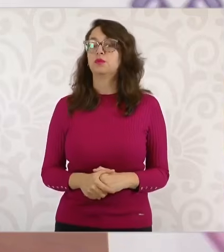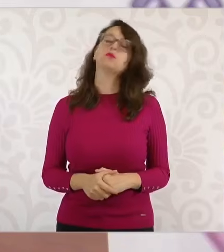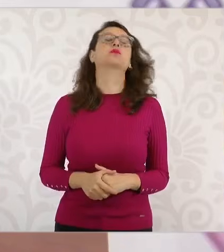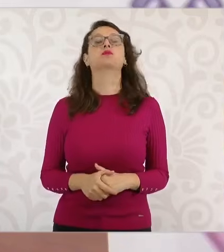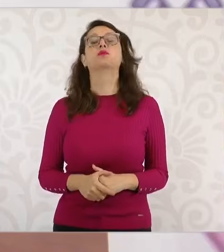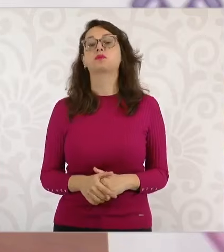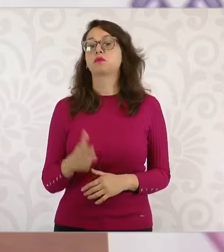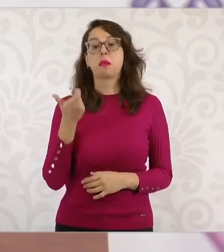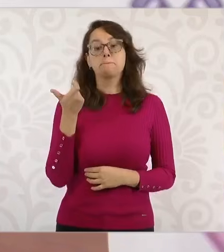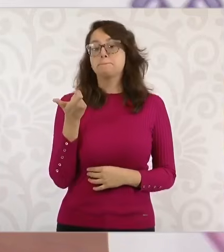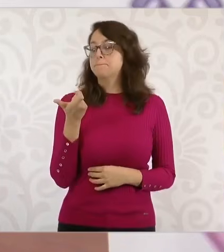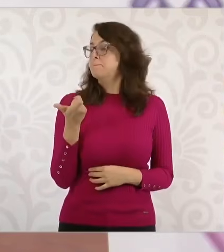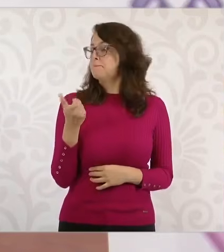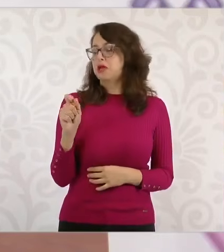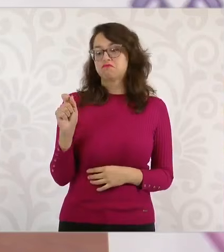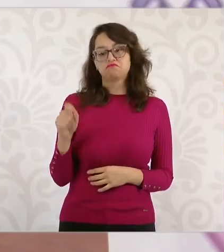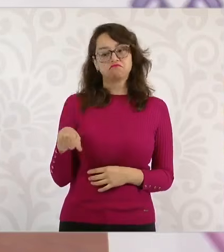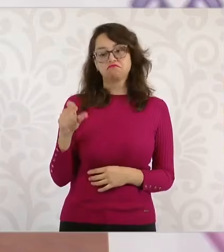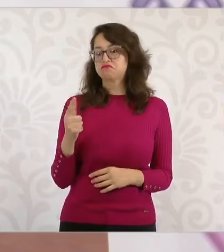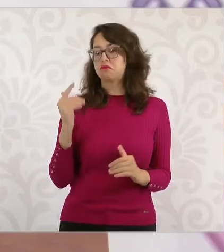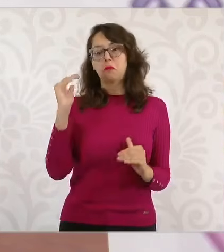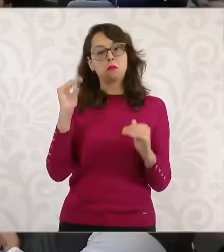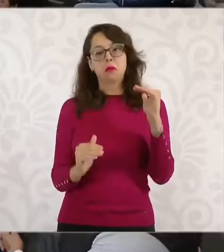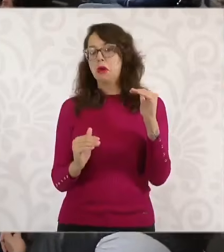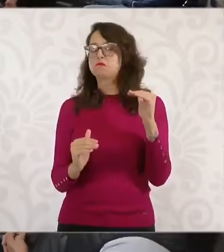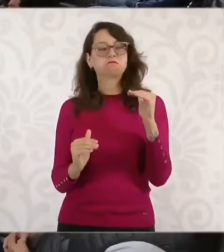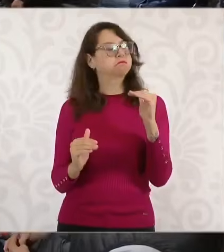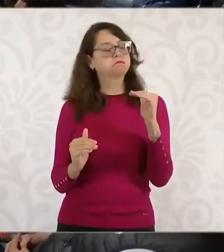dólar, el peso se mantuvo, no sé en cuánto está ahora,